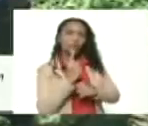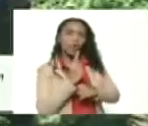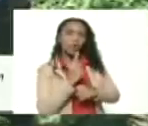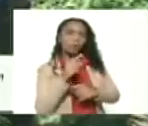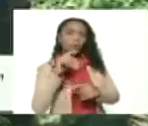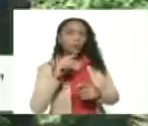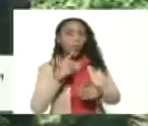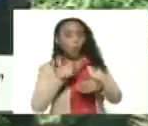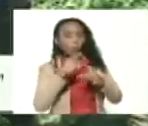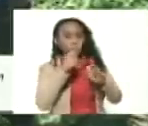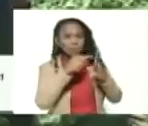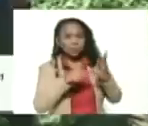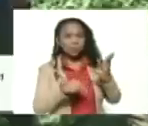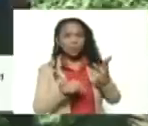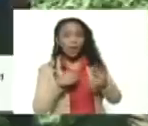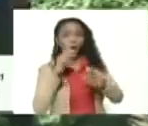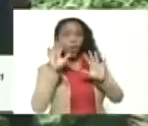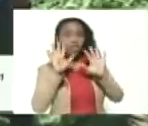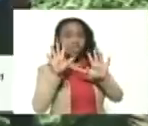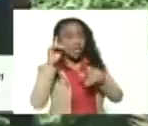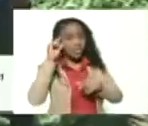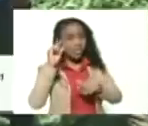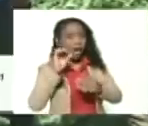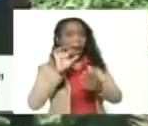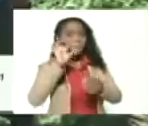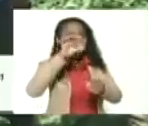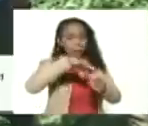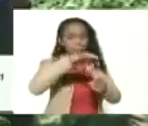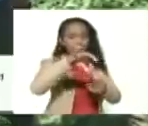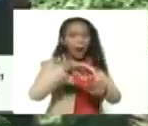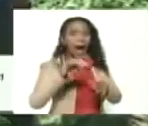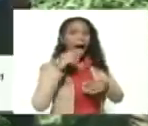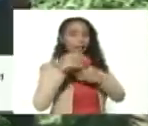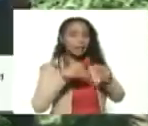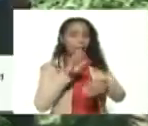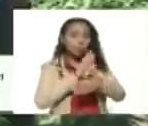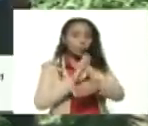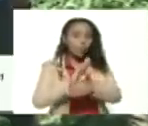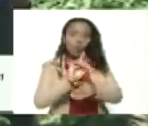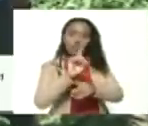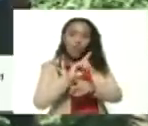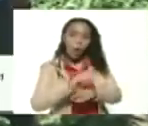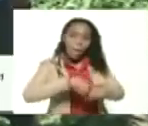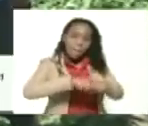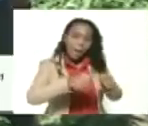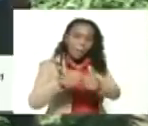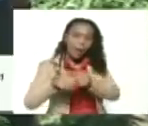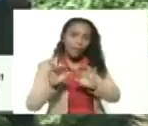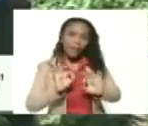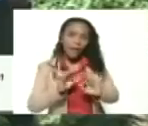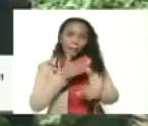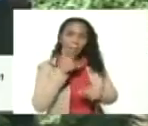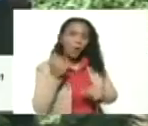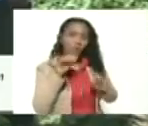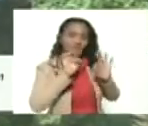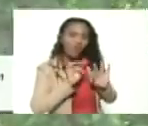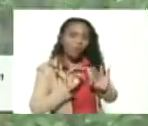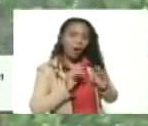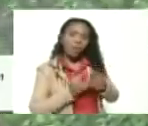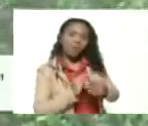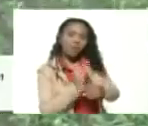glifosato y amina. A los 10 días procedemos a la siembra para así conservar el suelo, no degradarlo y tener mejor rendimiento en